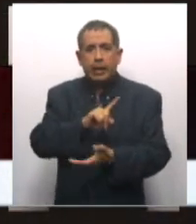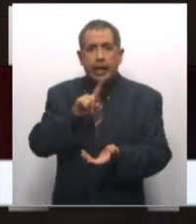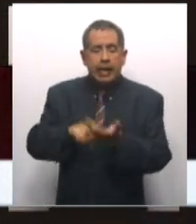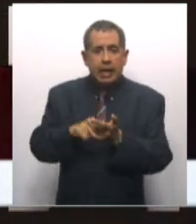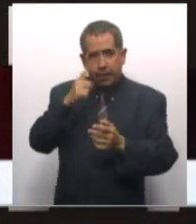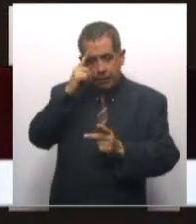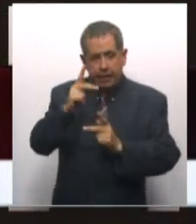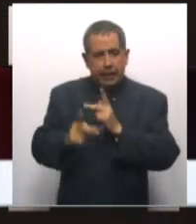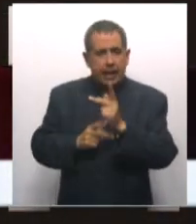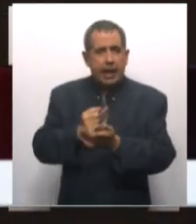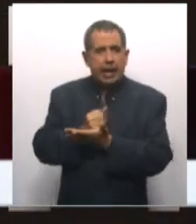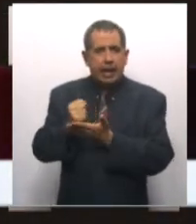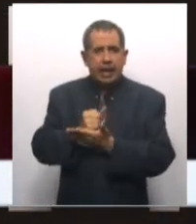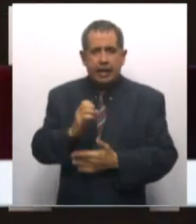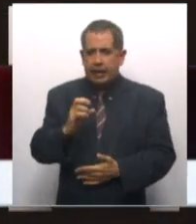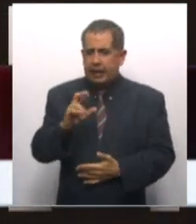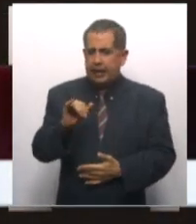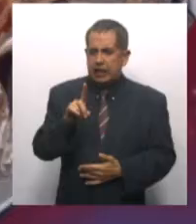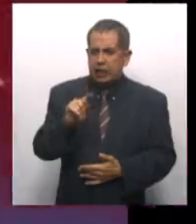de Instituciones de Crédito.